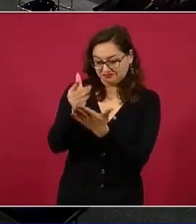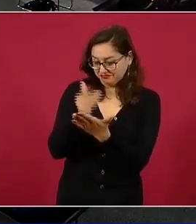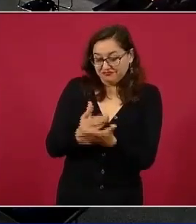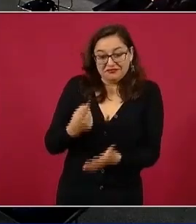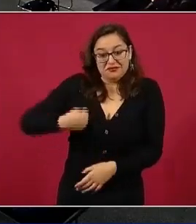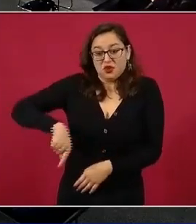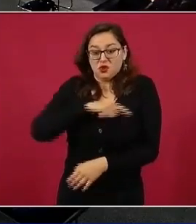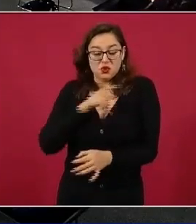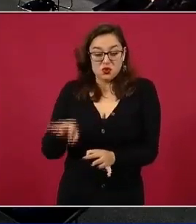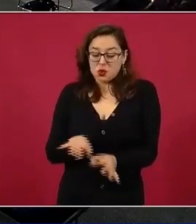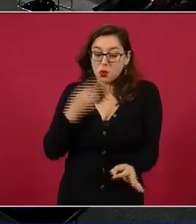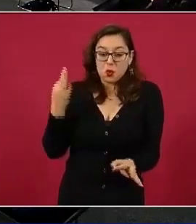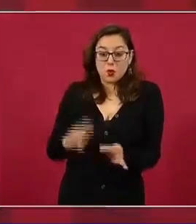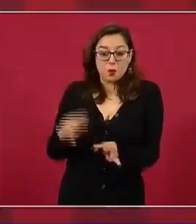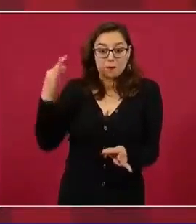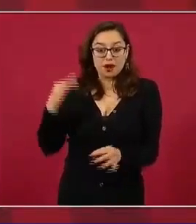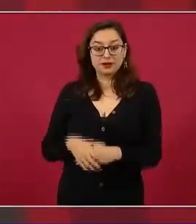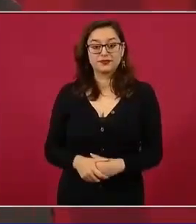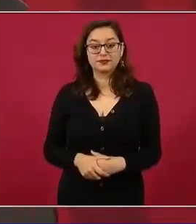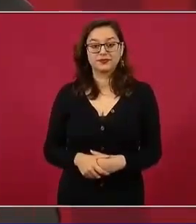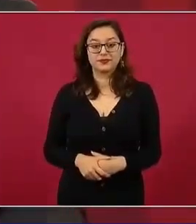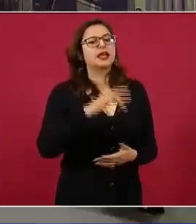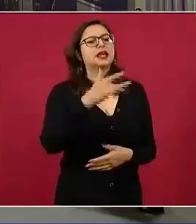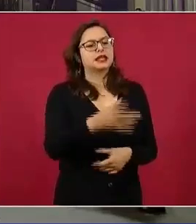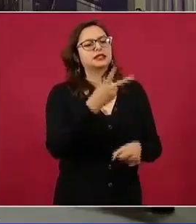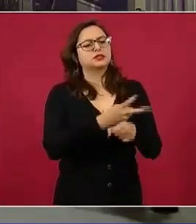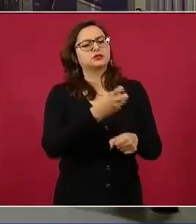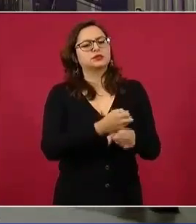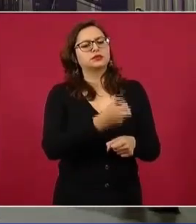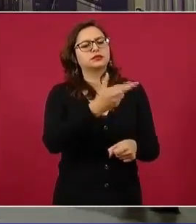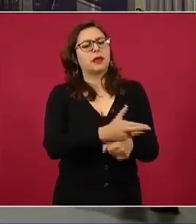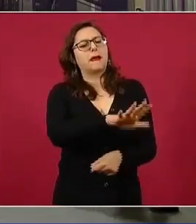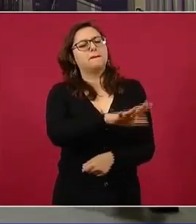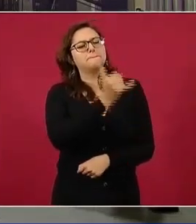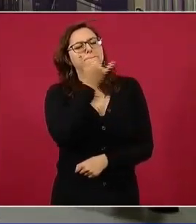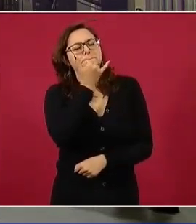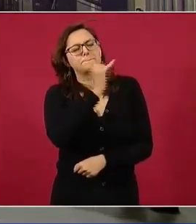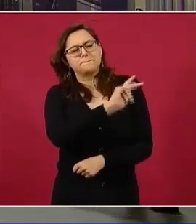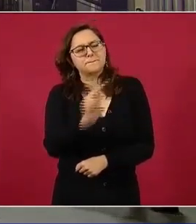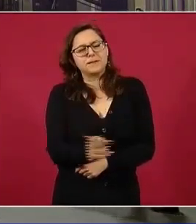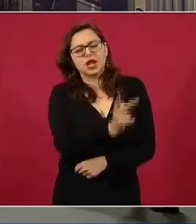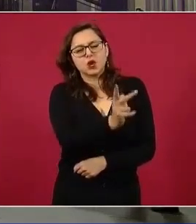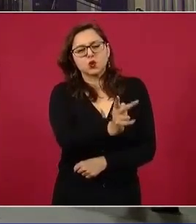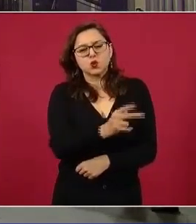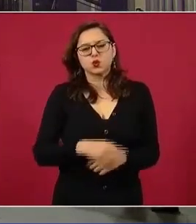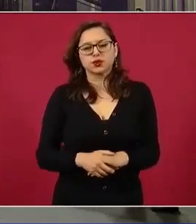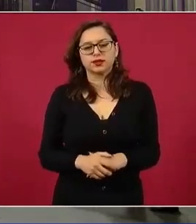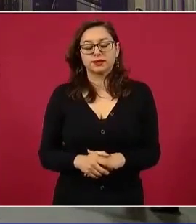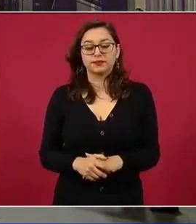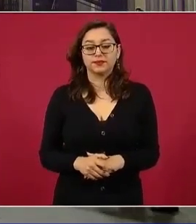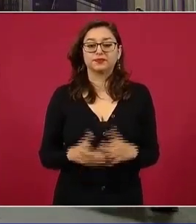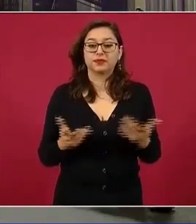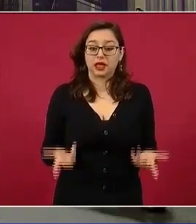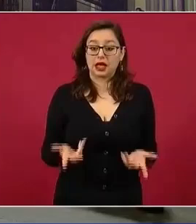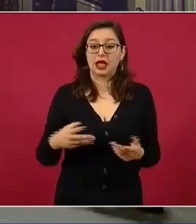procediendo conforme a la ley. Gracias, precisar. Mi pregunta es si cuando ya